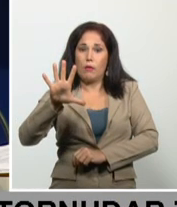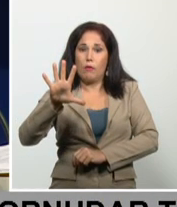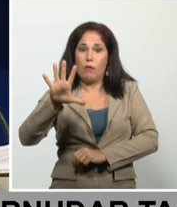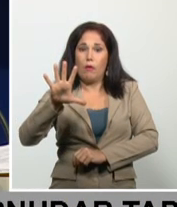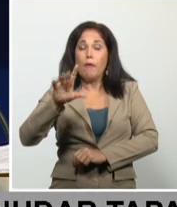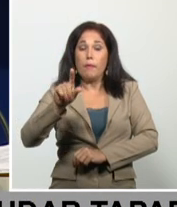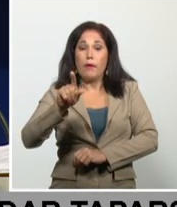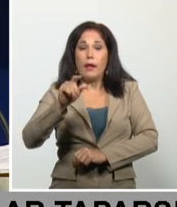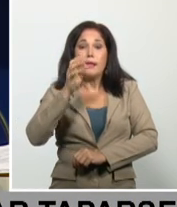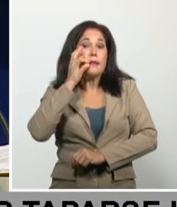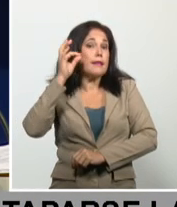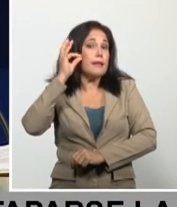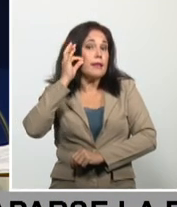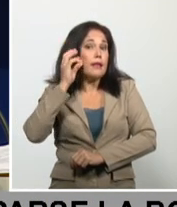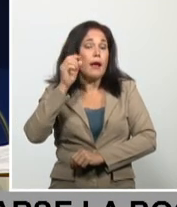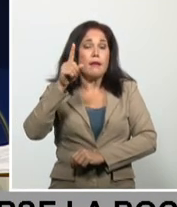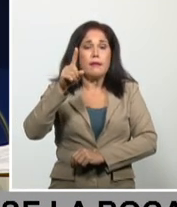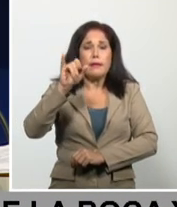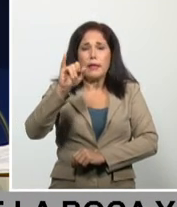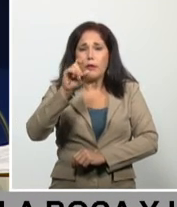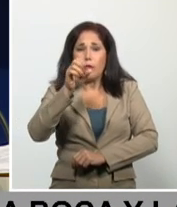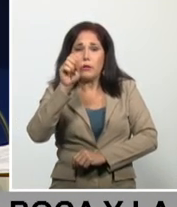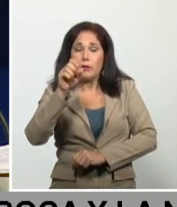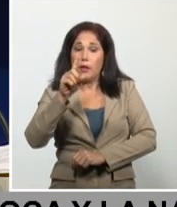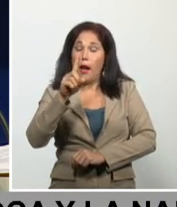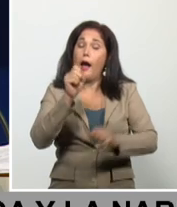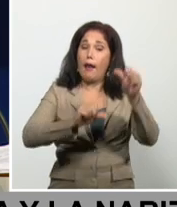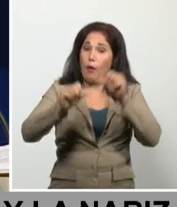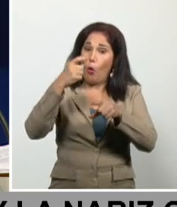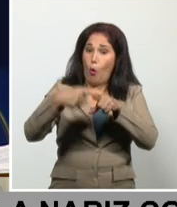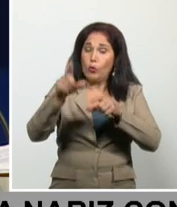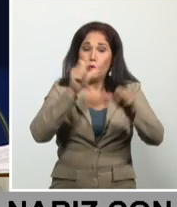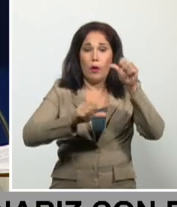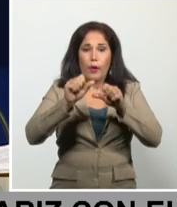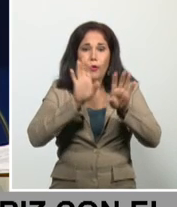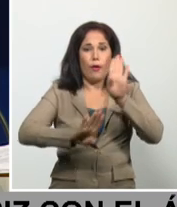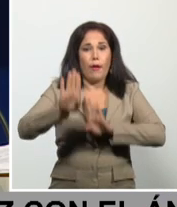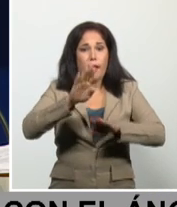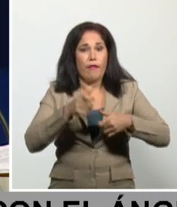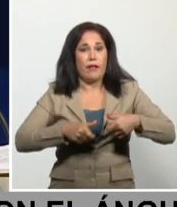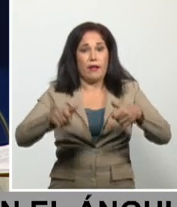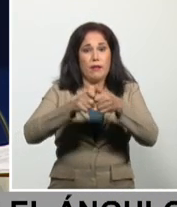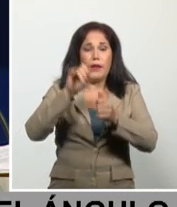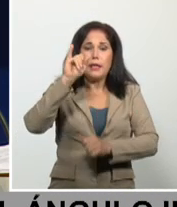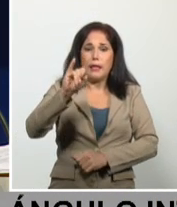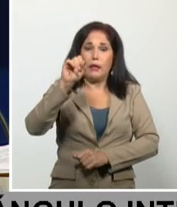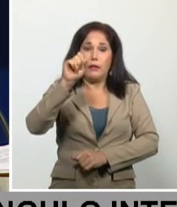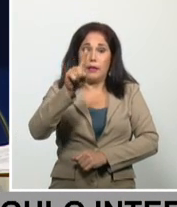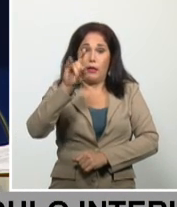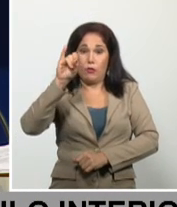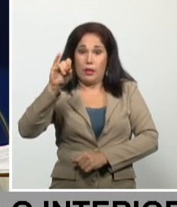185, Licida 161, que es el laboratorio de la Defensa Civil, y producto de